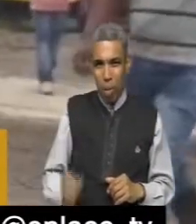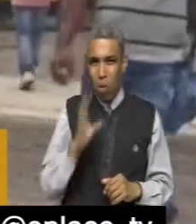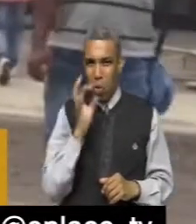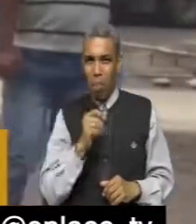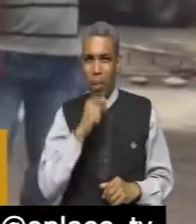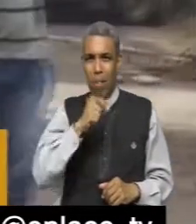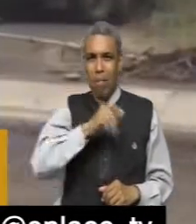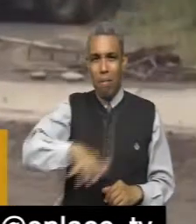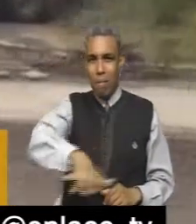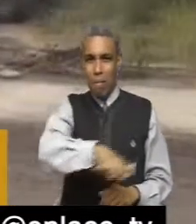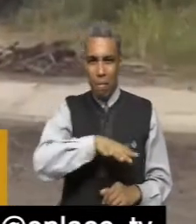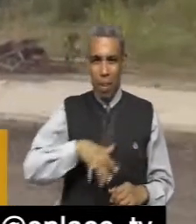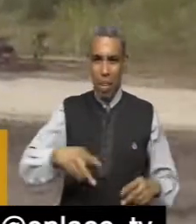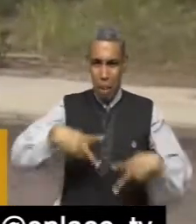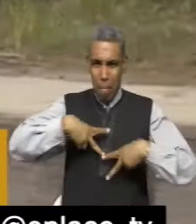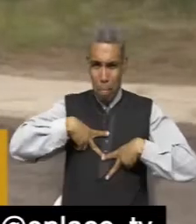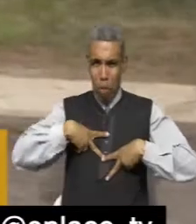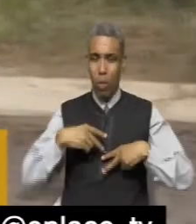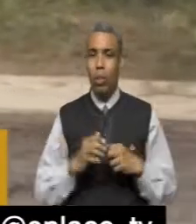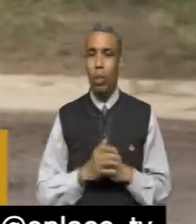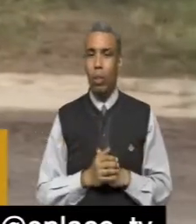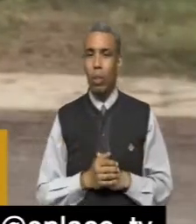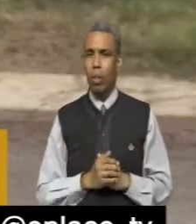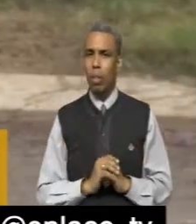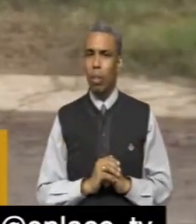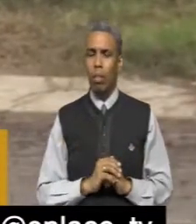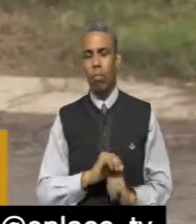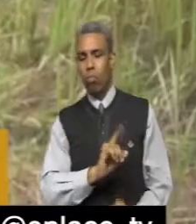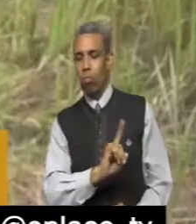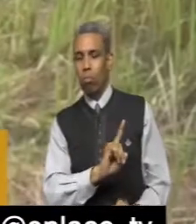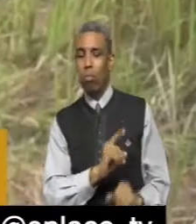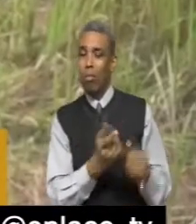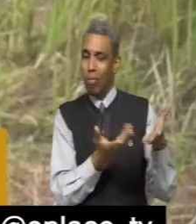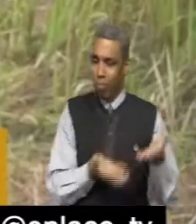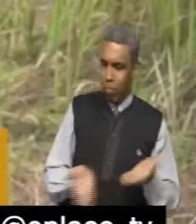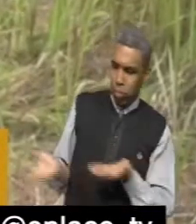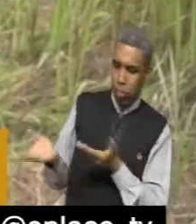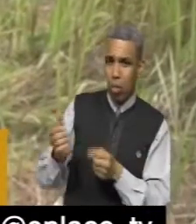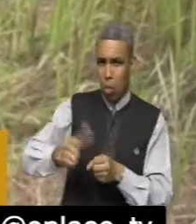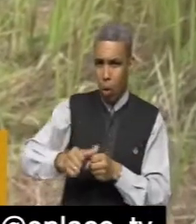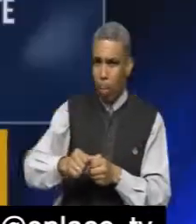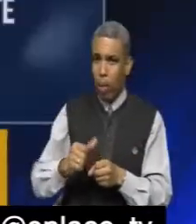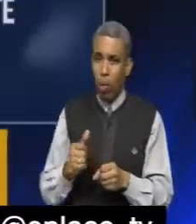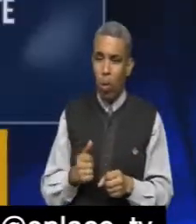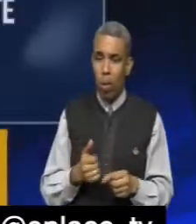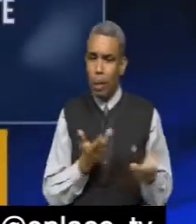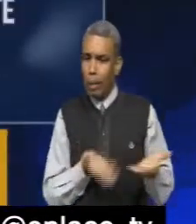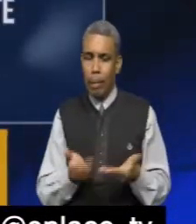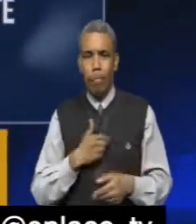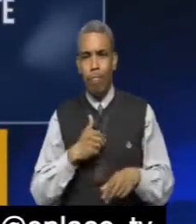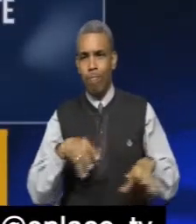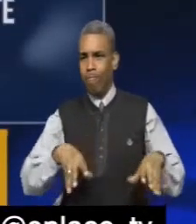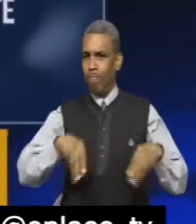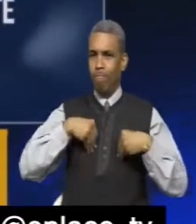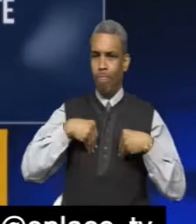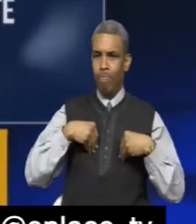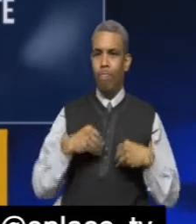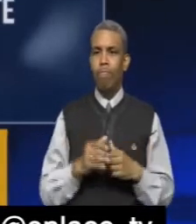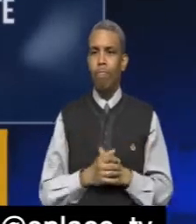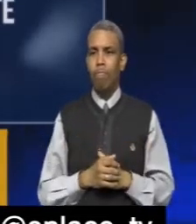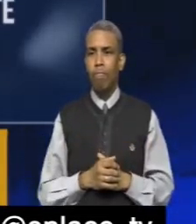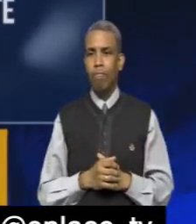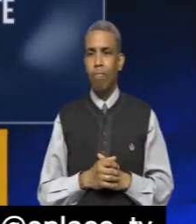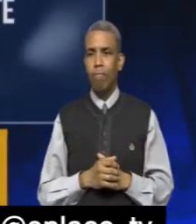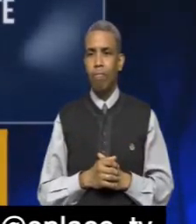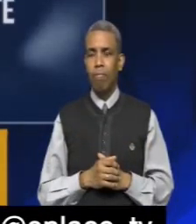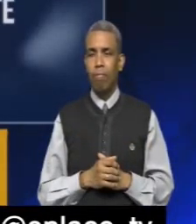no permite el ingreso de personal de Ecopetrol para reparar una falla en el gasoducto. Por causa de no poder realizar